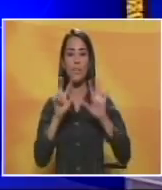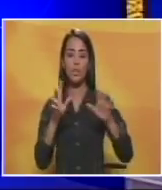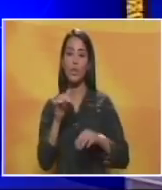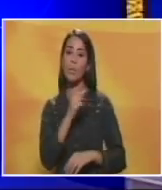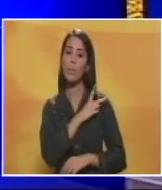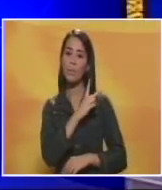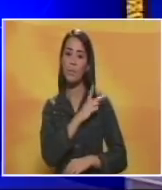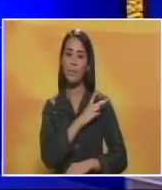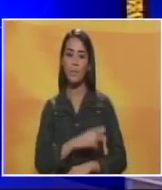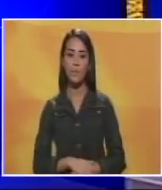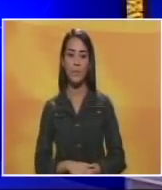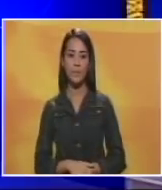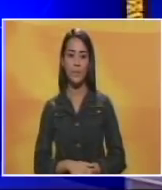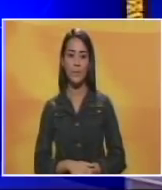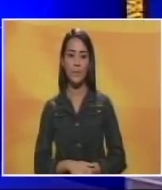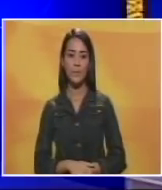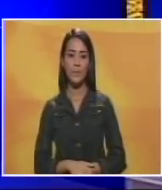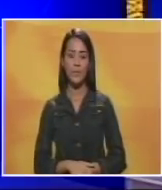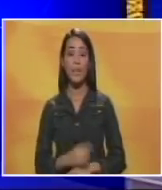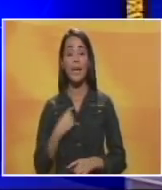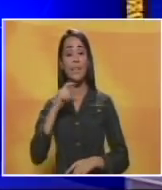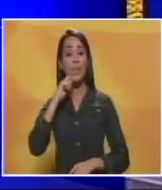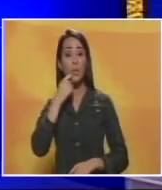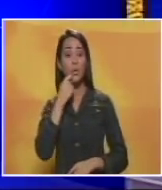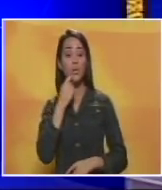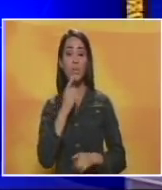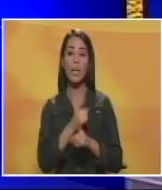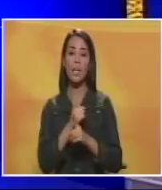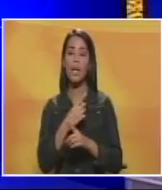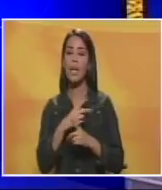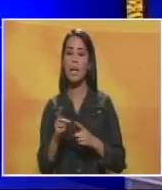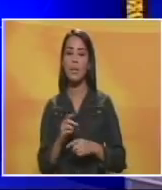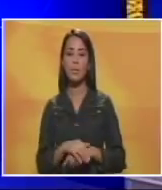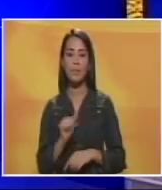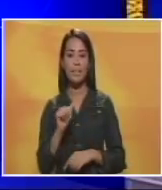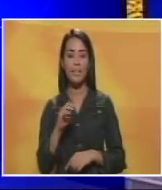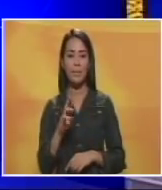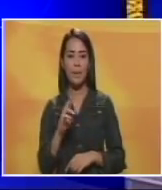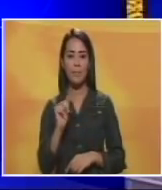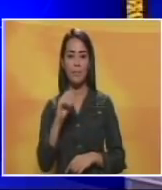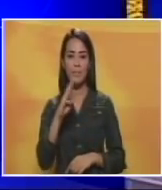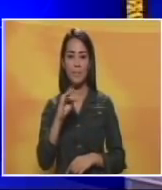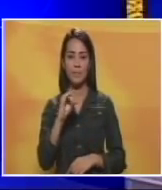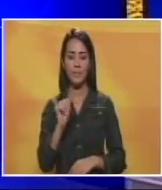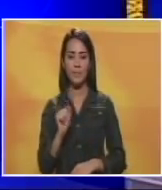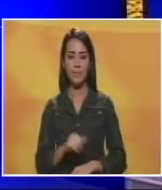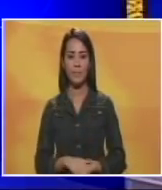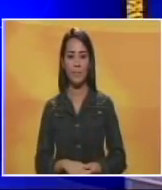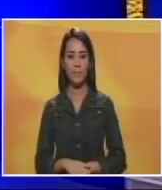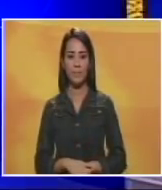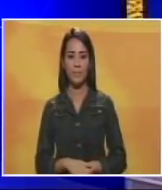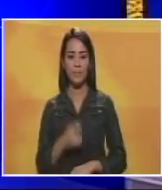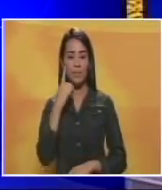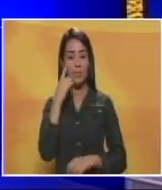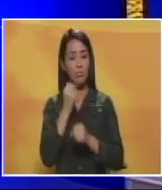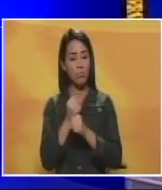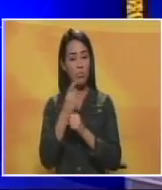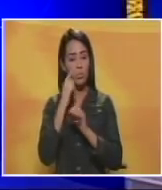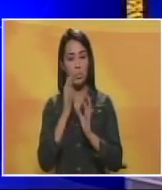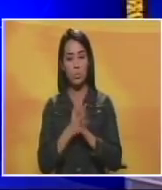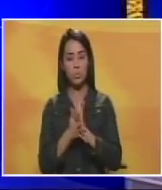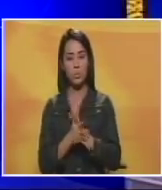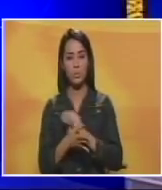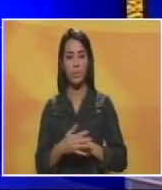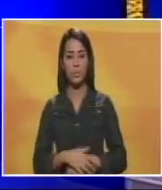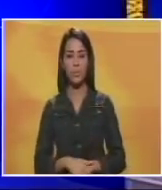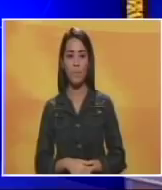Venevisión con el choque inaugural entre Rusia y Arabia Saudita. Varias selecciones disputan amistosos por estas fechas, incluidas